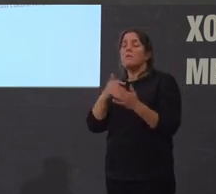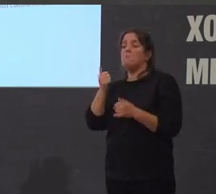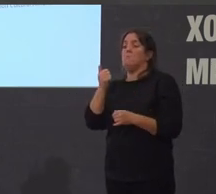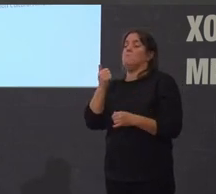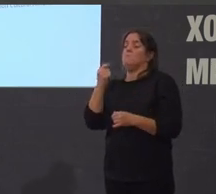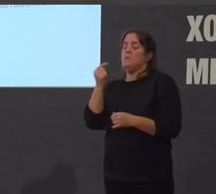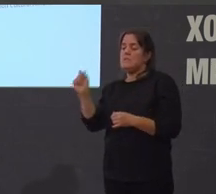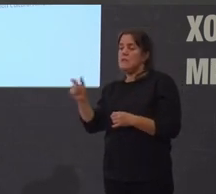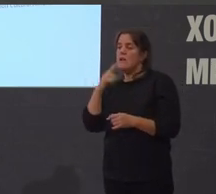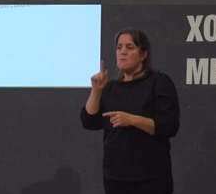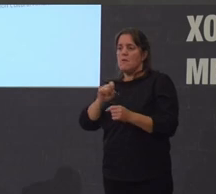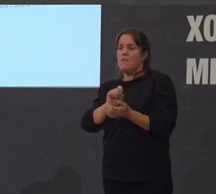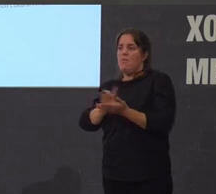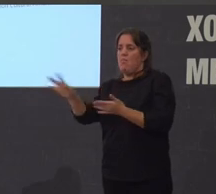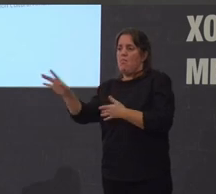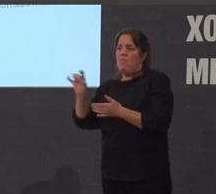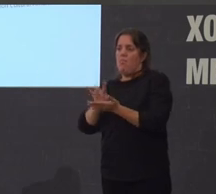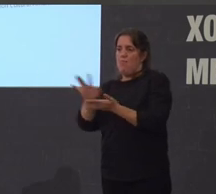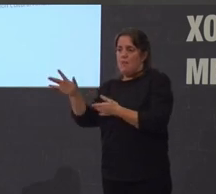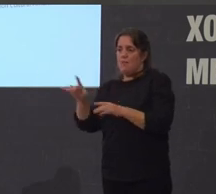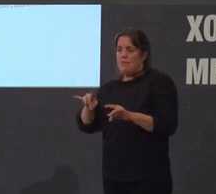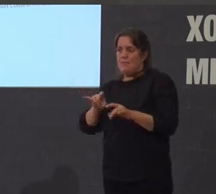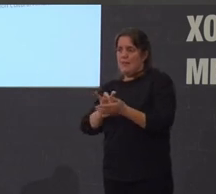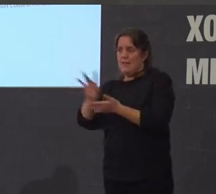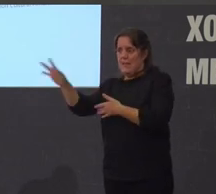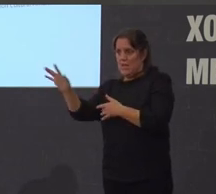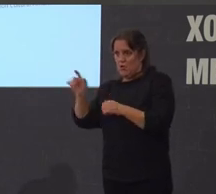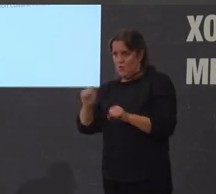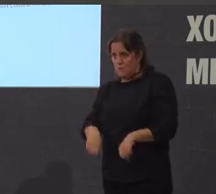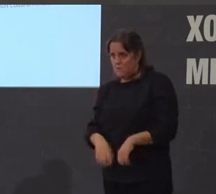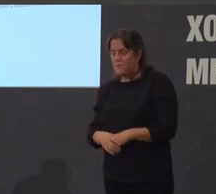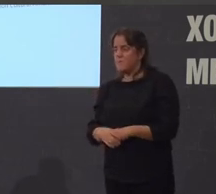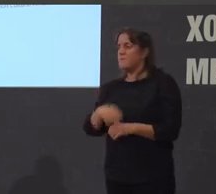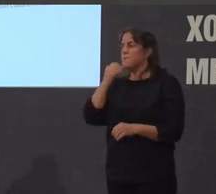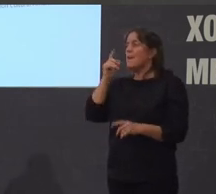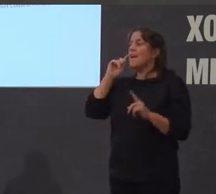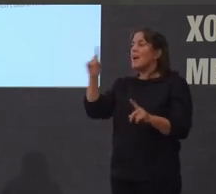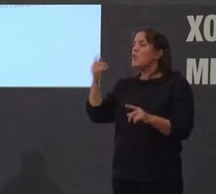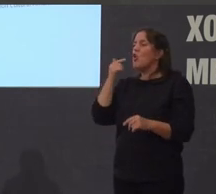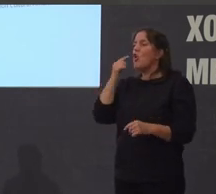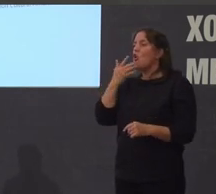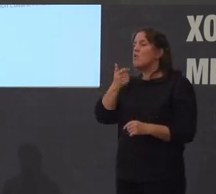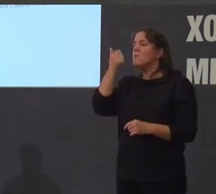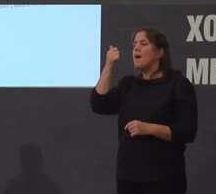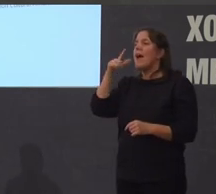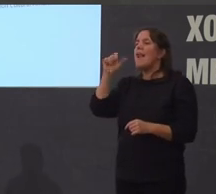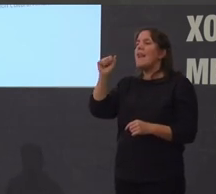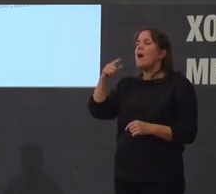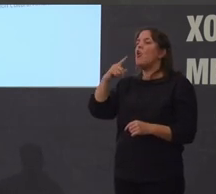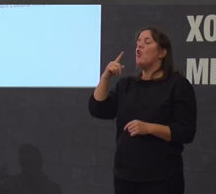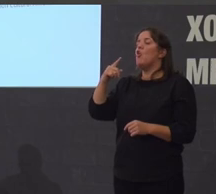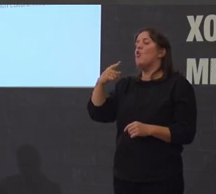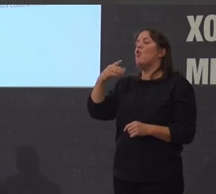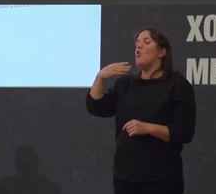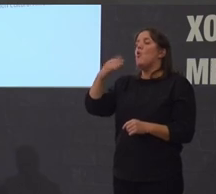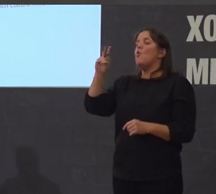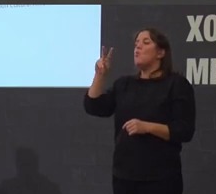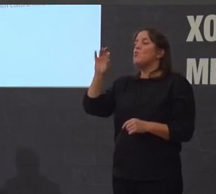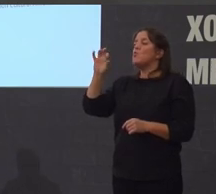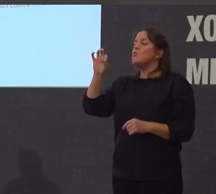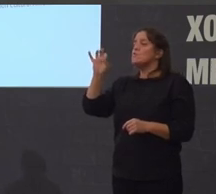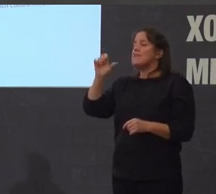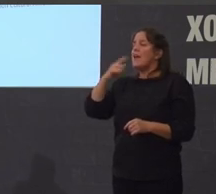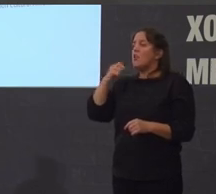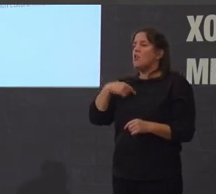estero que otra de las cosas importantes de salud exterior sea el caso más conocido del agua francisco bustelo que las